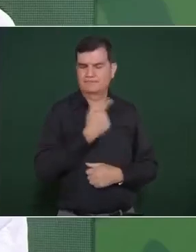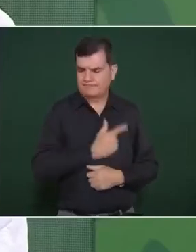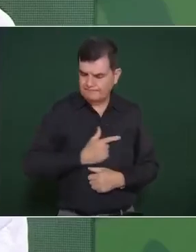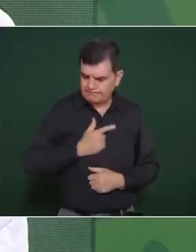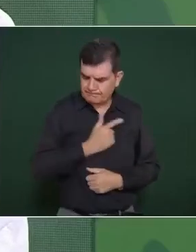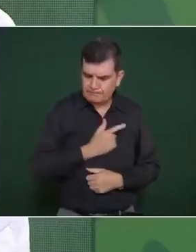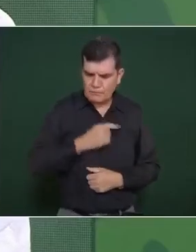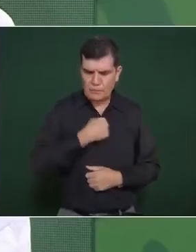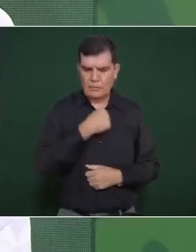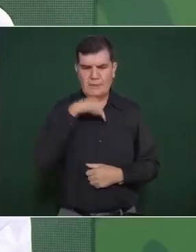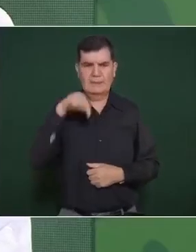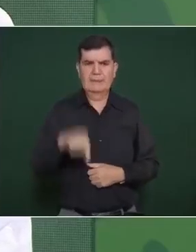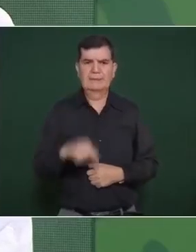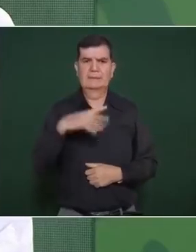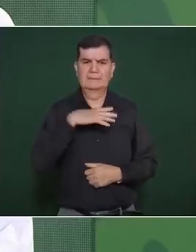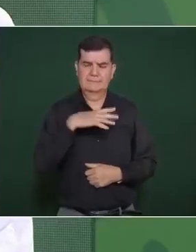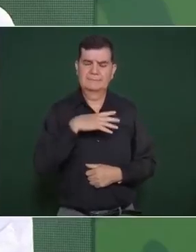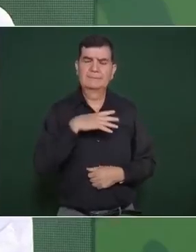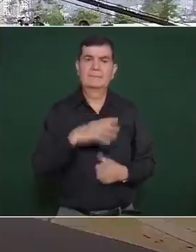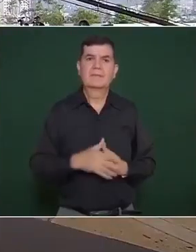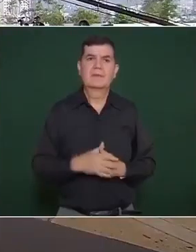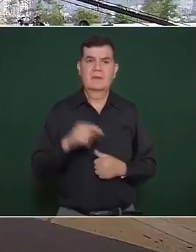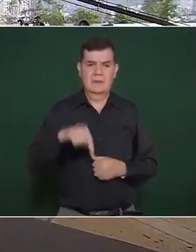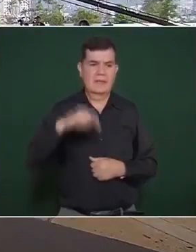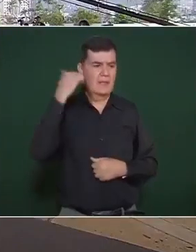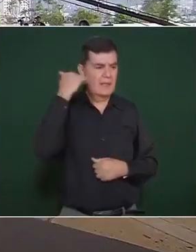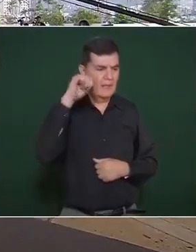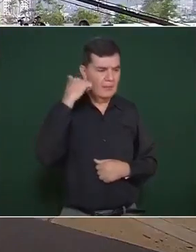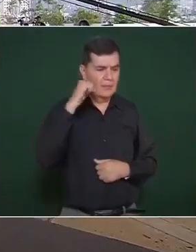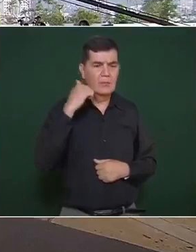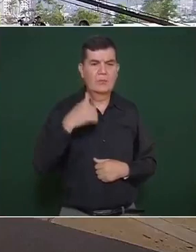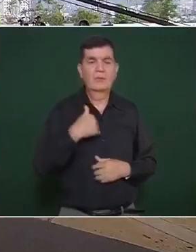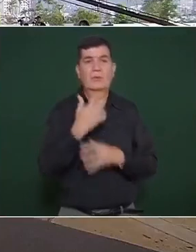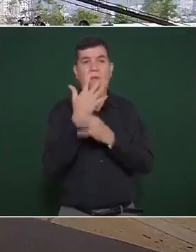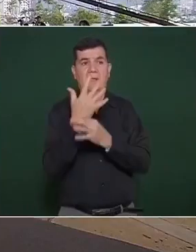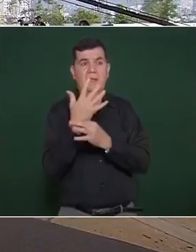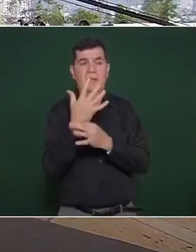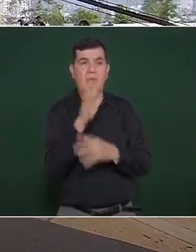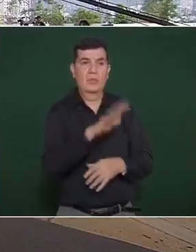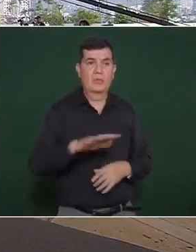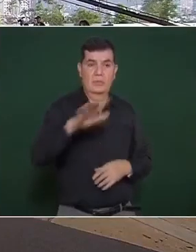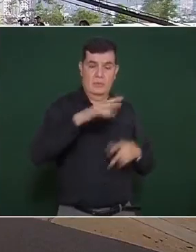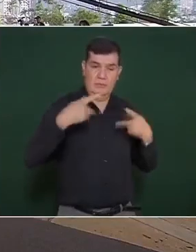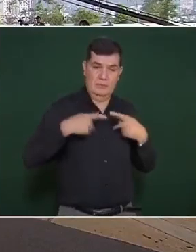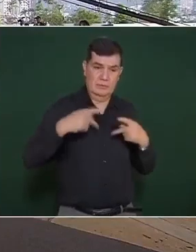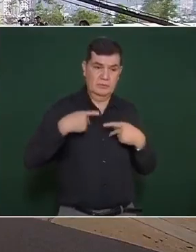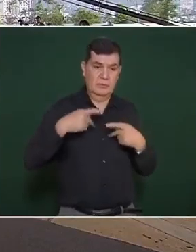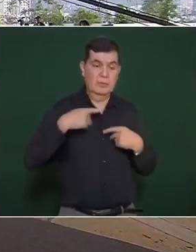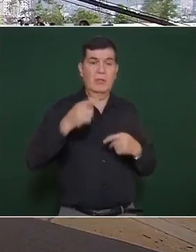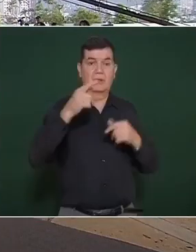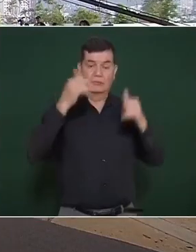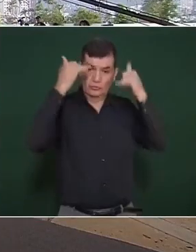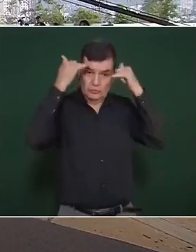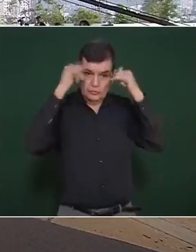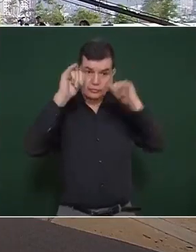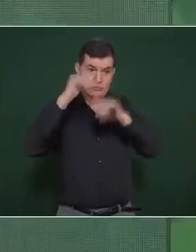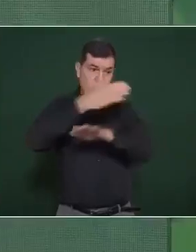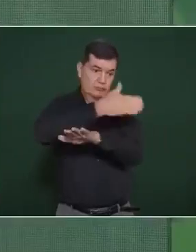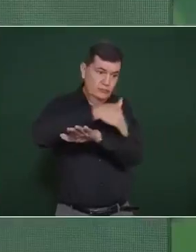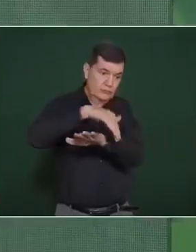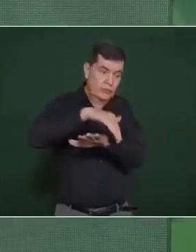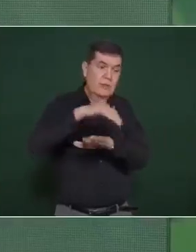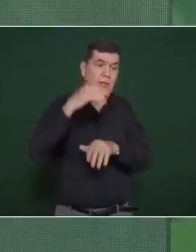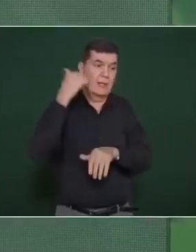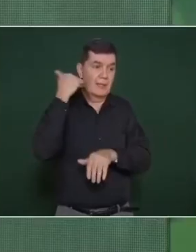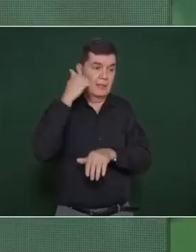Durante la visita 14 a Acapulco después del huracán Otis, el presidente de México, Andrés Manuel López Obrador, informó que el cobro de